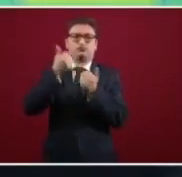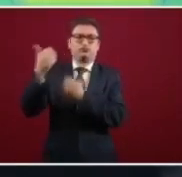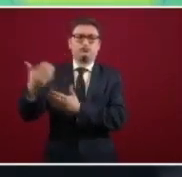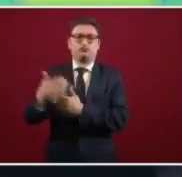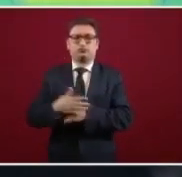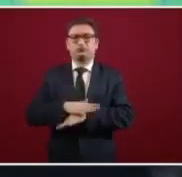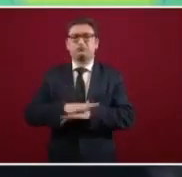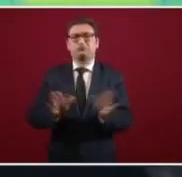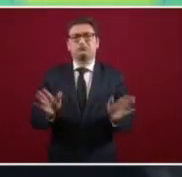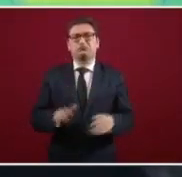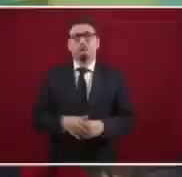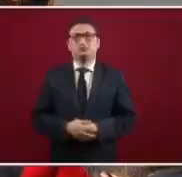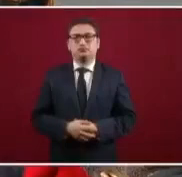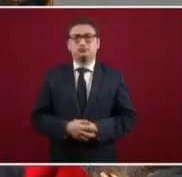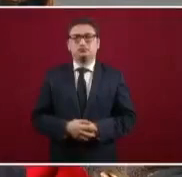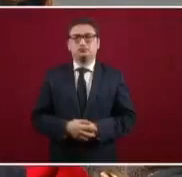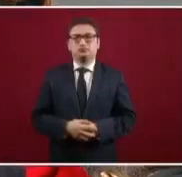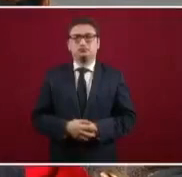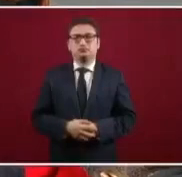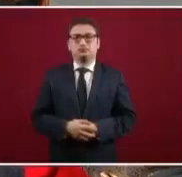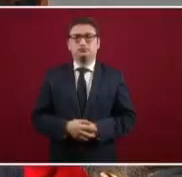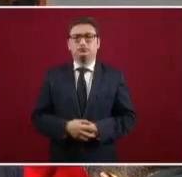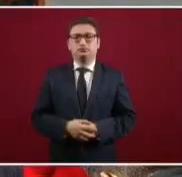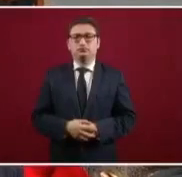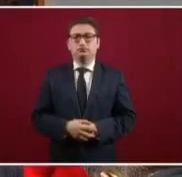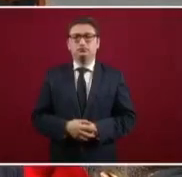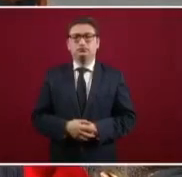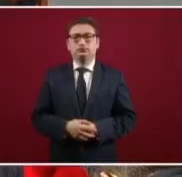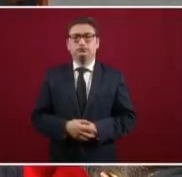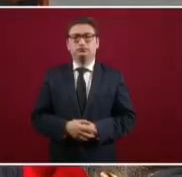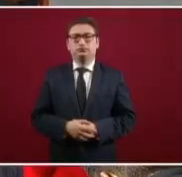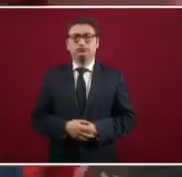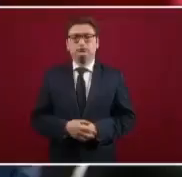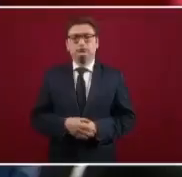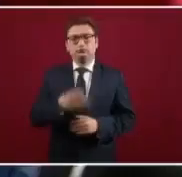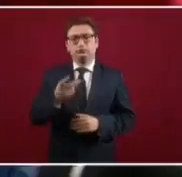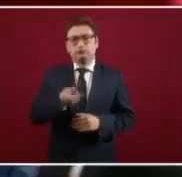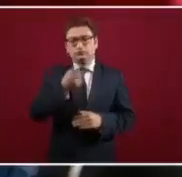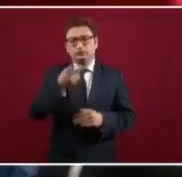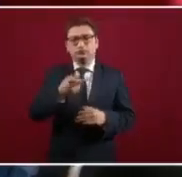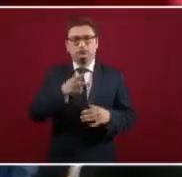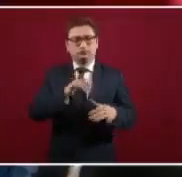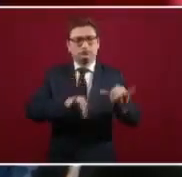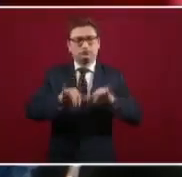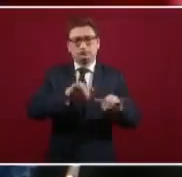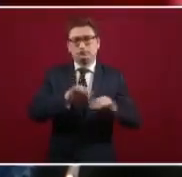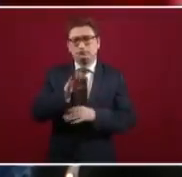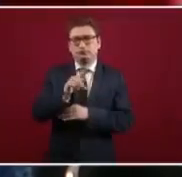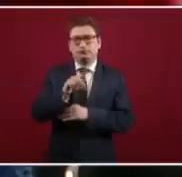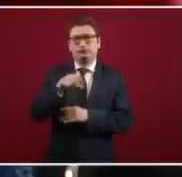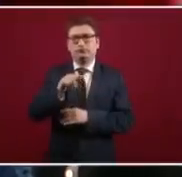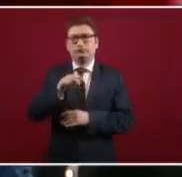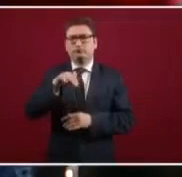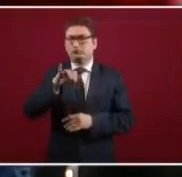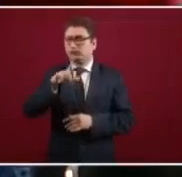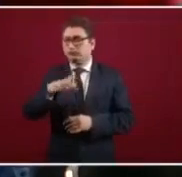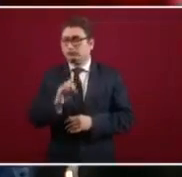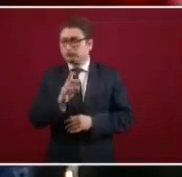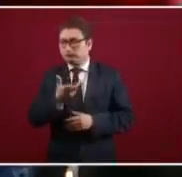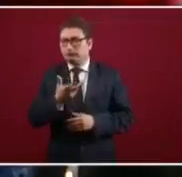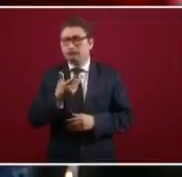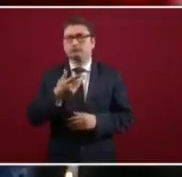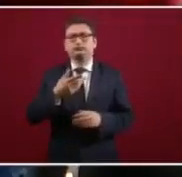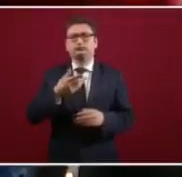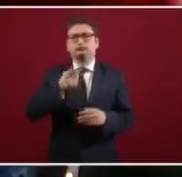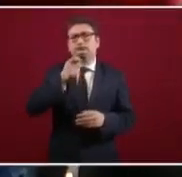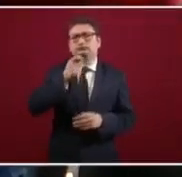sobre todo si y bueno el fentanilo fue un laboratorio fentanilo al respecto a esto es evidente